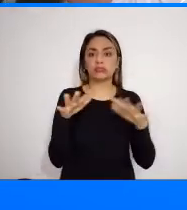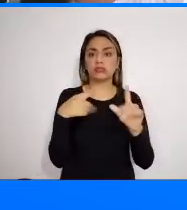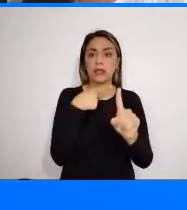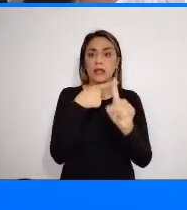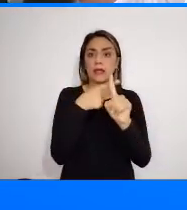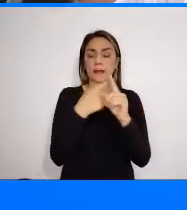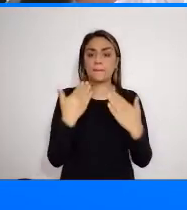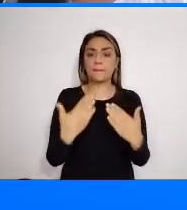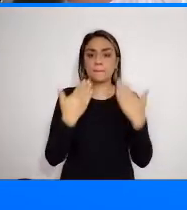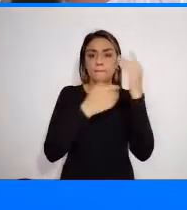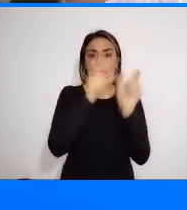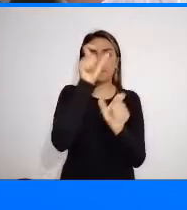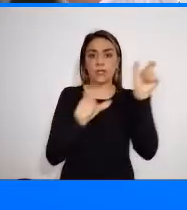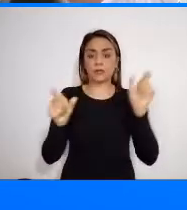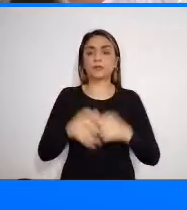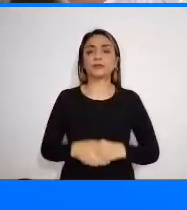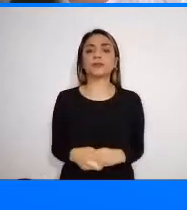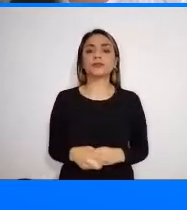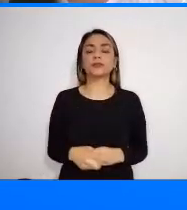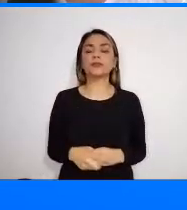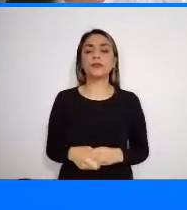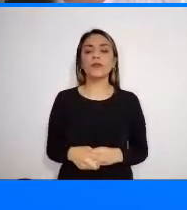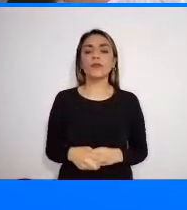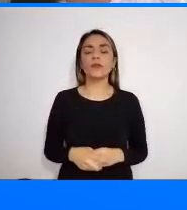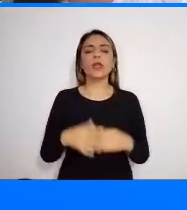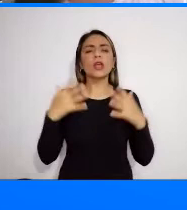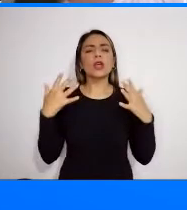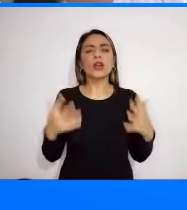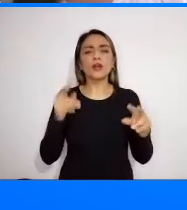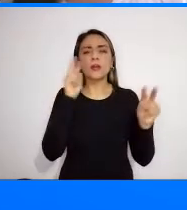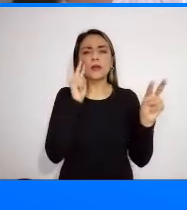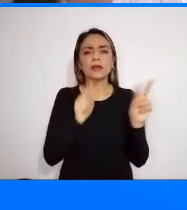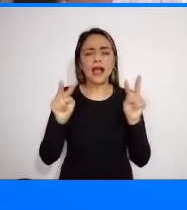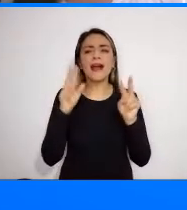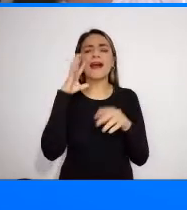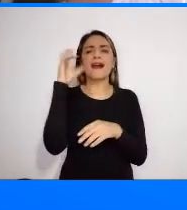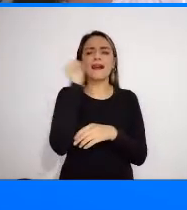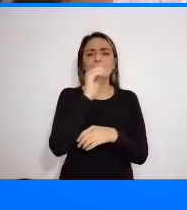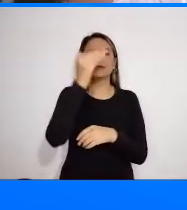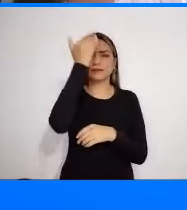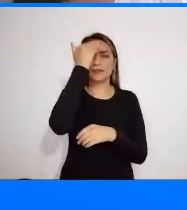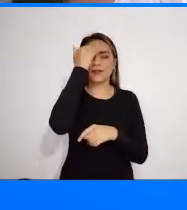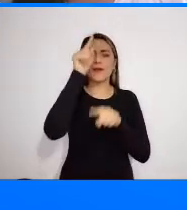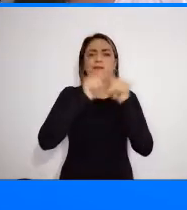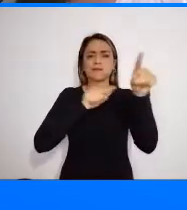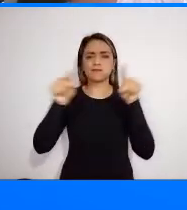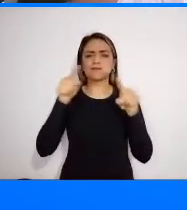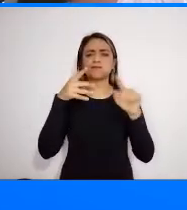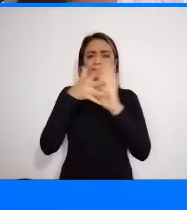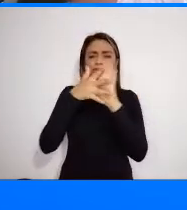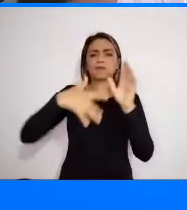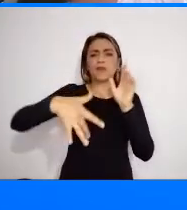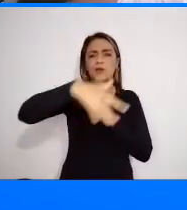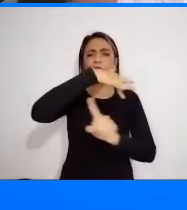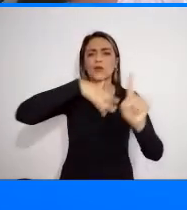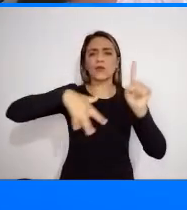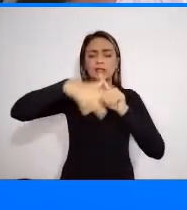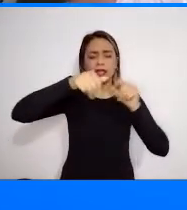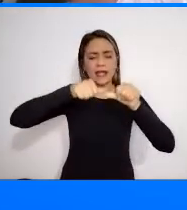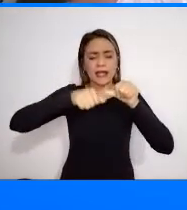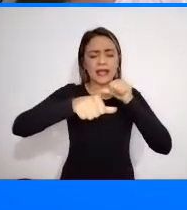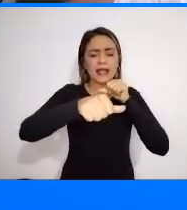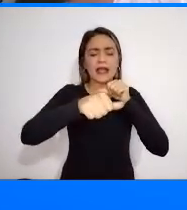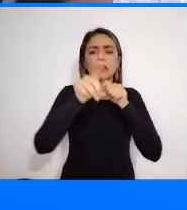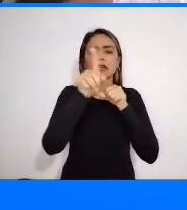poblaciones locales. Como pueden ver, y sé que ya se vio el contexto de la sostenibilidad,